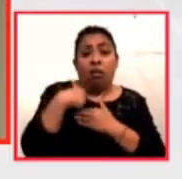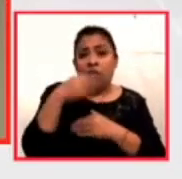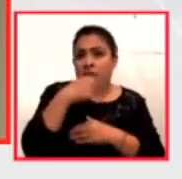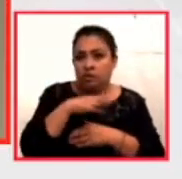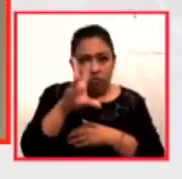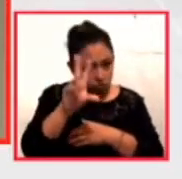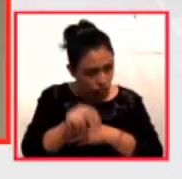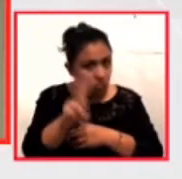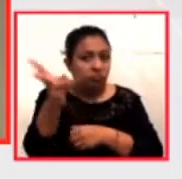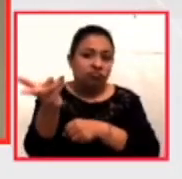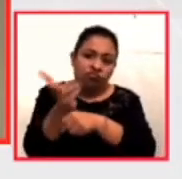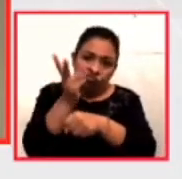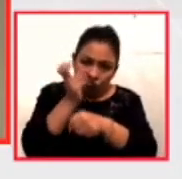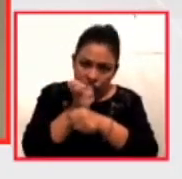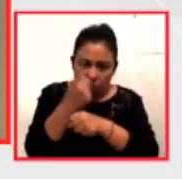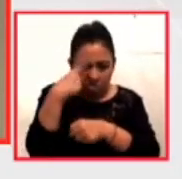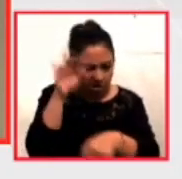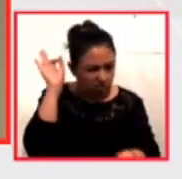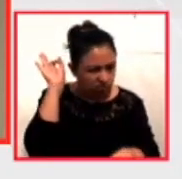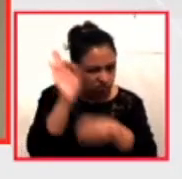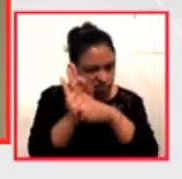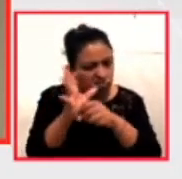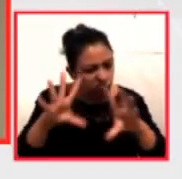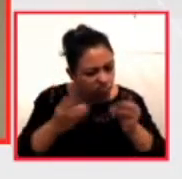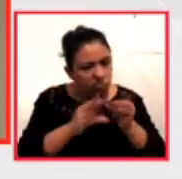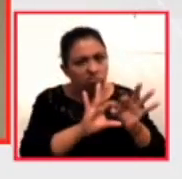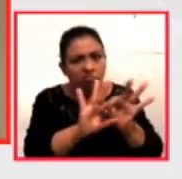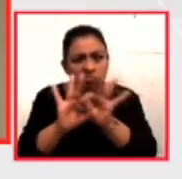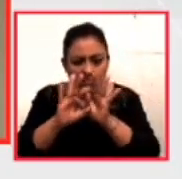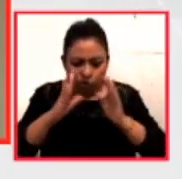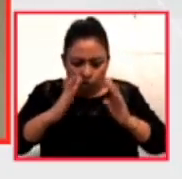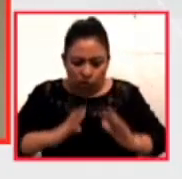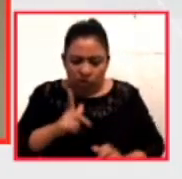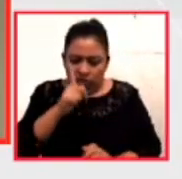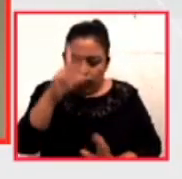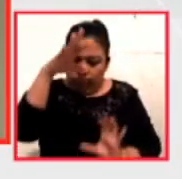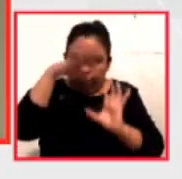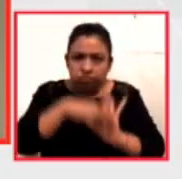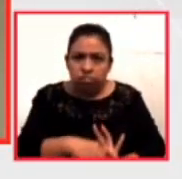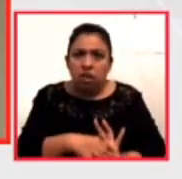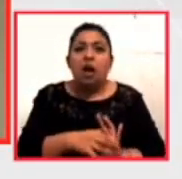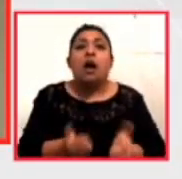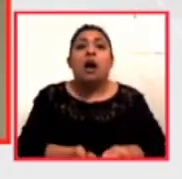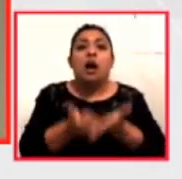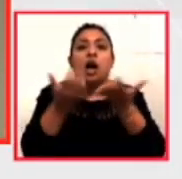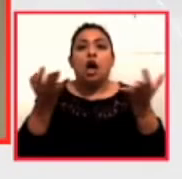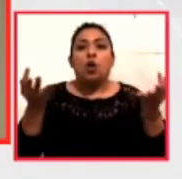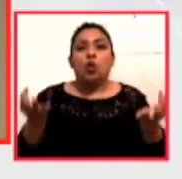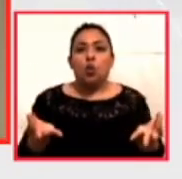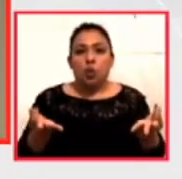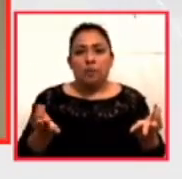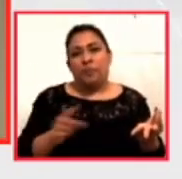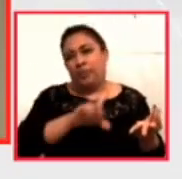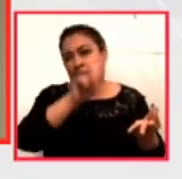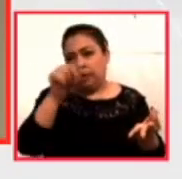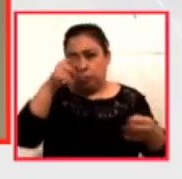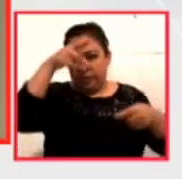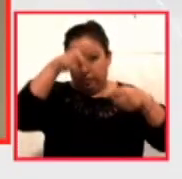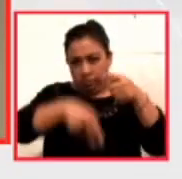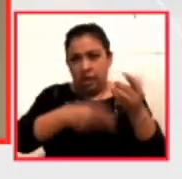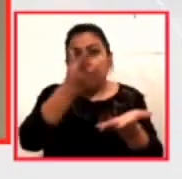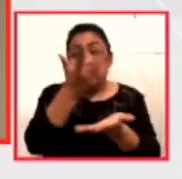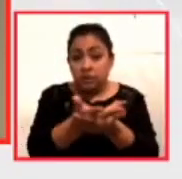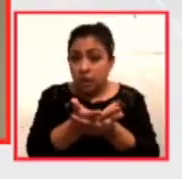suya fue una invitación a fortalecer y trabajar en conjunto el cuerpo y el espíritu a través del yoga. Luego de un receso, las actividades